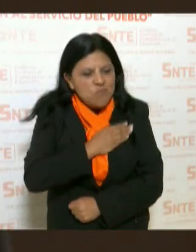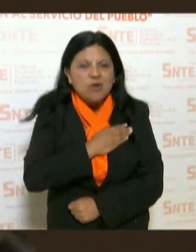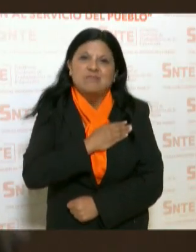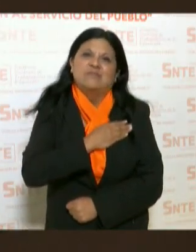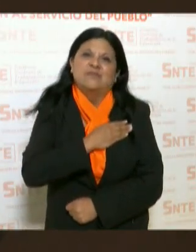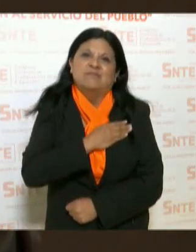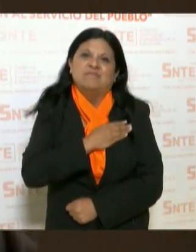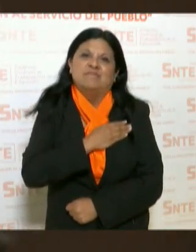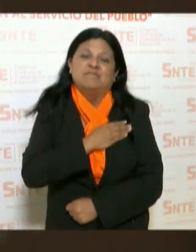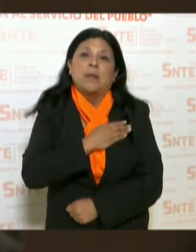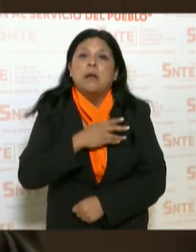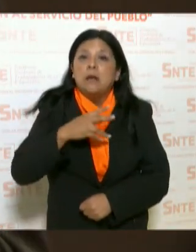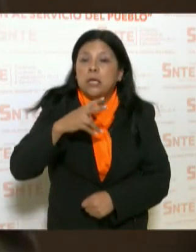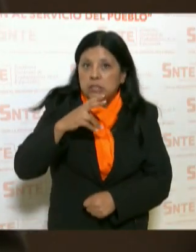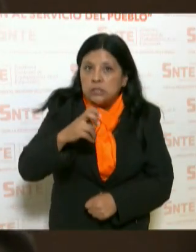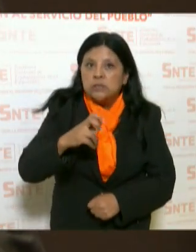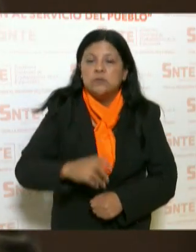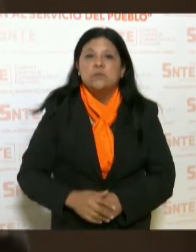De esas cosas